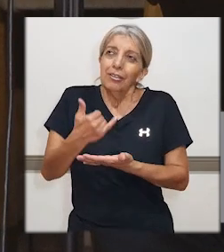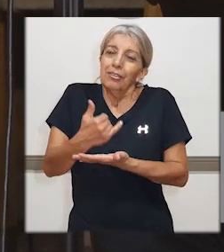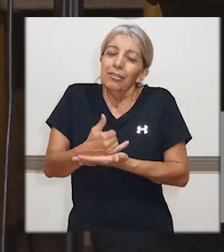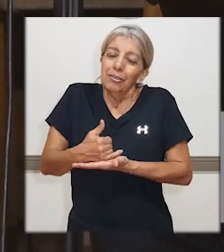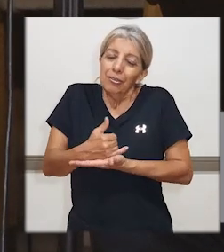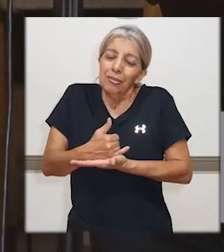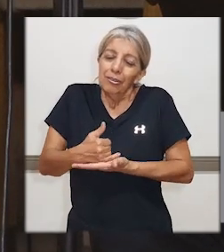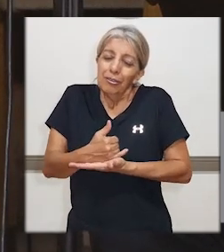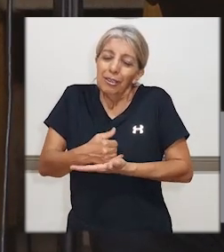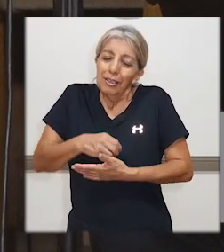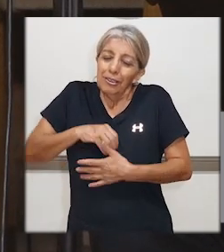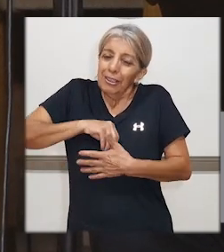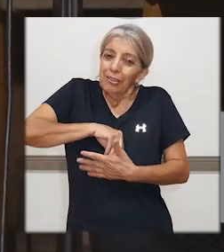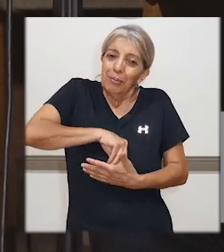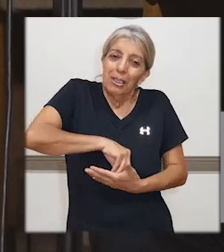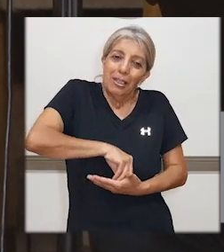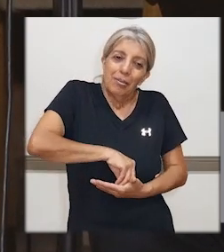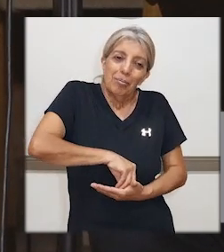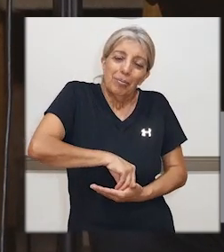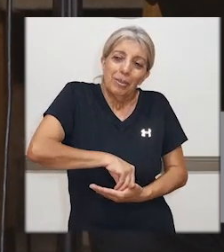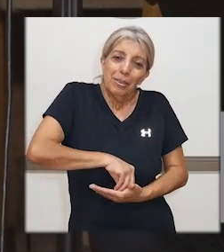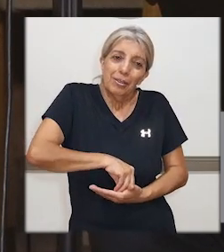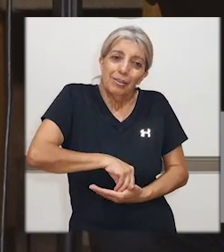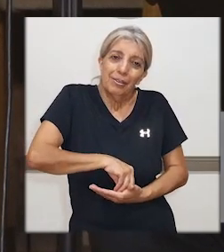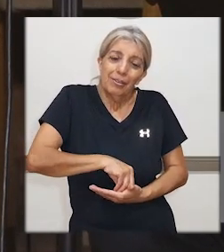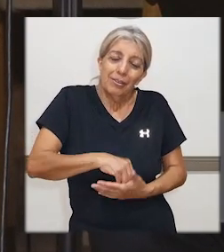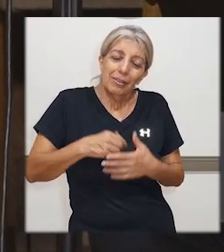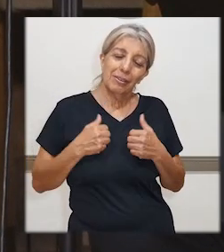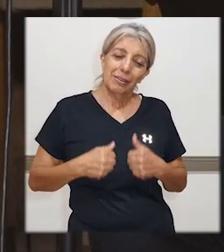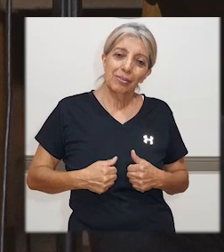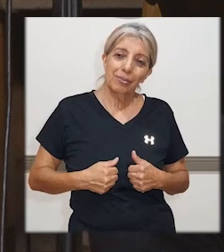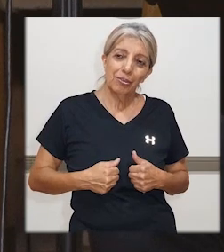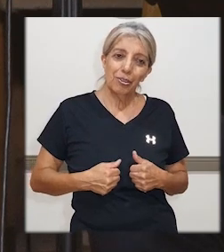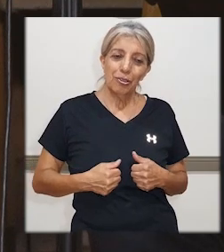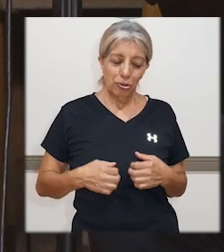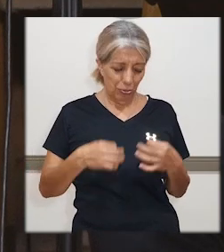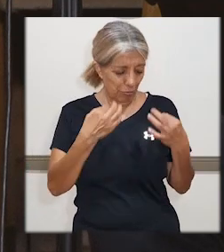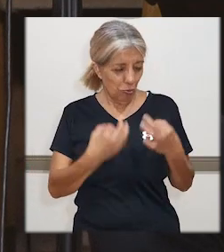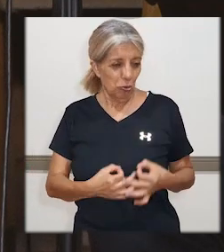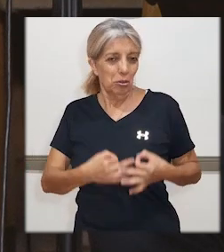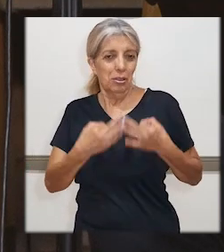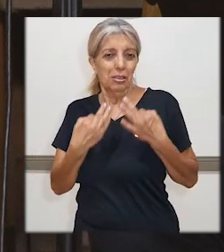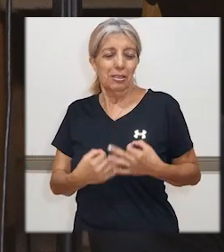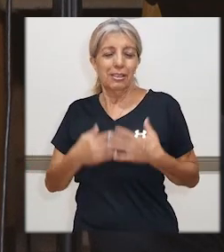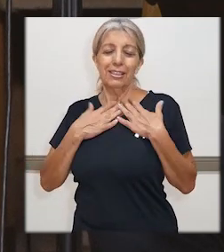descansa mi alma, en ti me siento